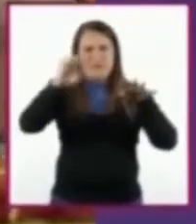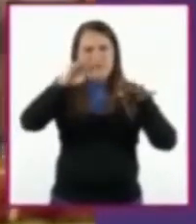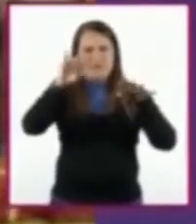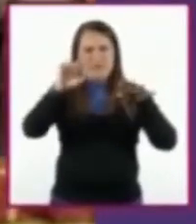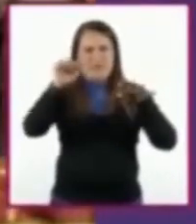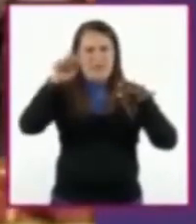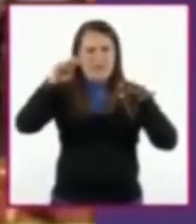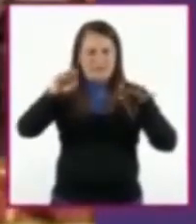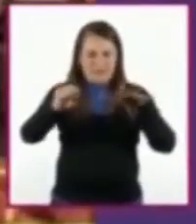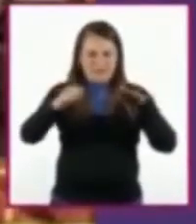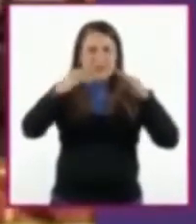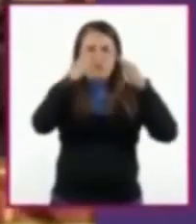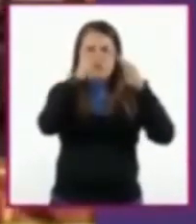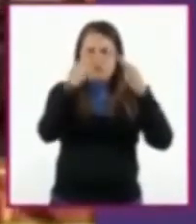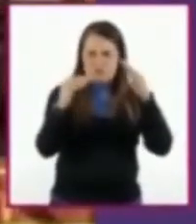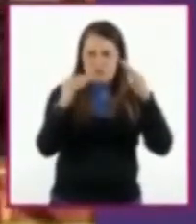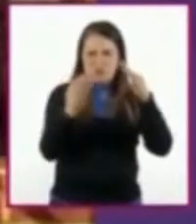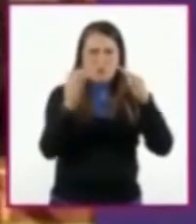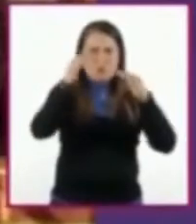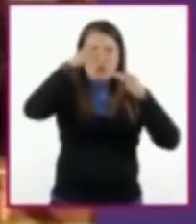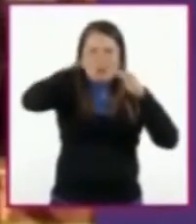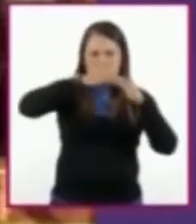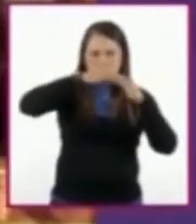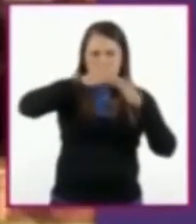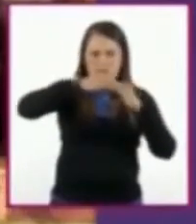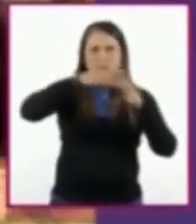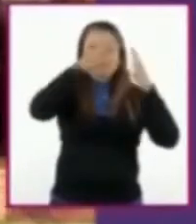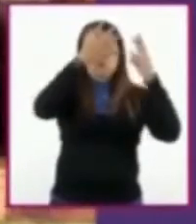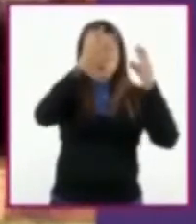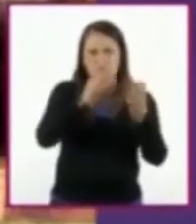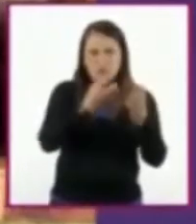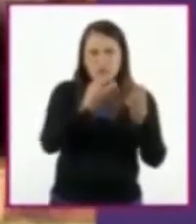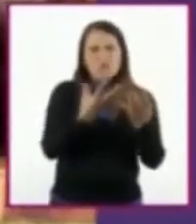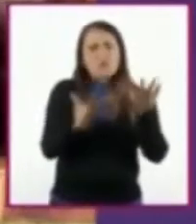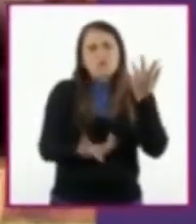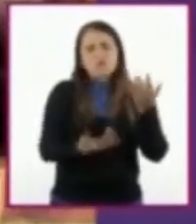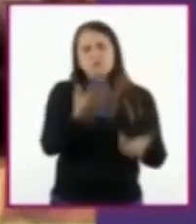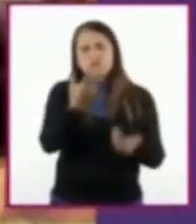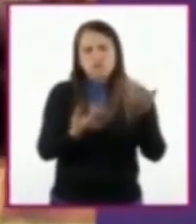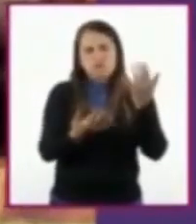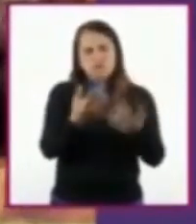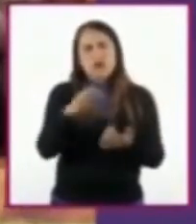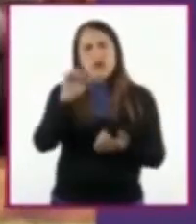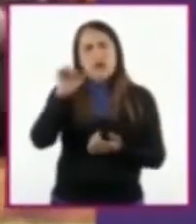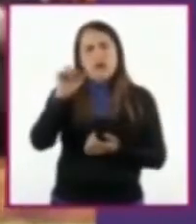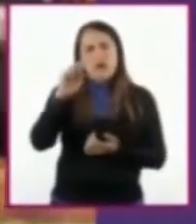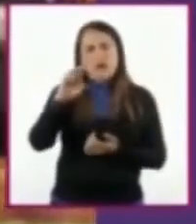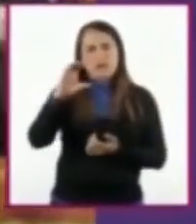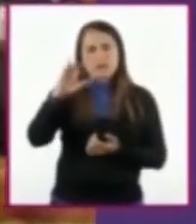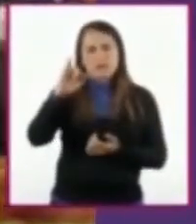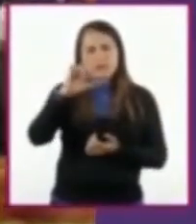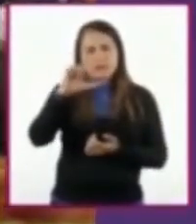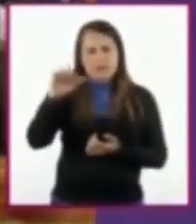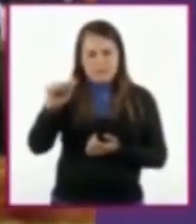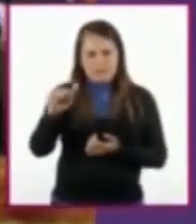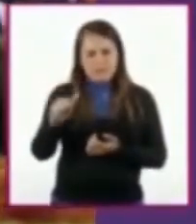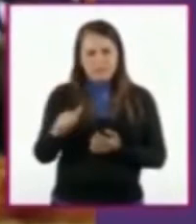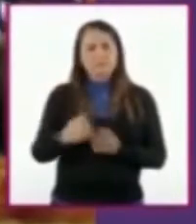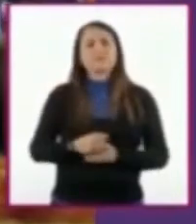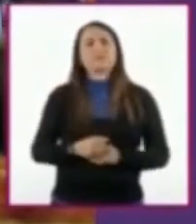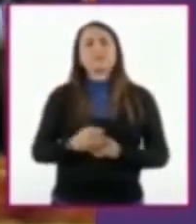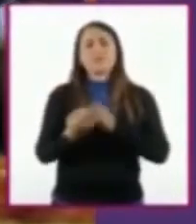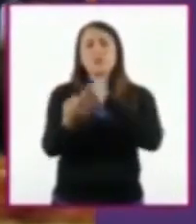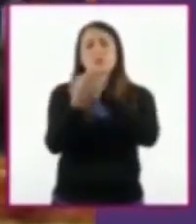pendiente. Se elaboran mediante el prensado, secado y cocción de una pasta arcillosa. Las tejas protegen la